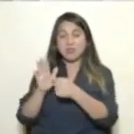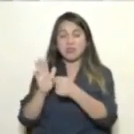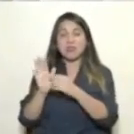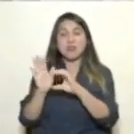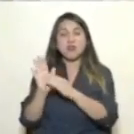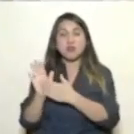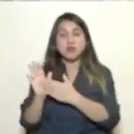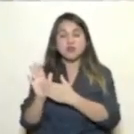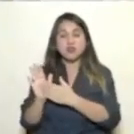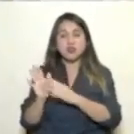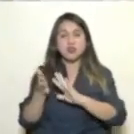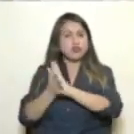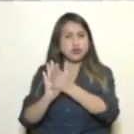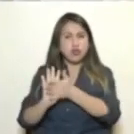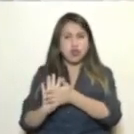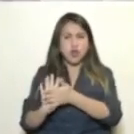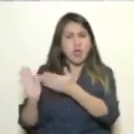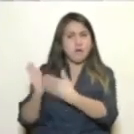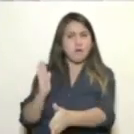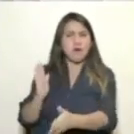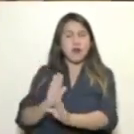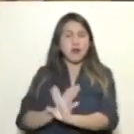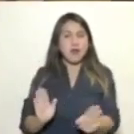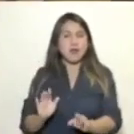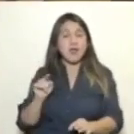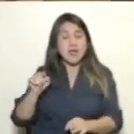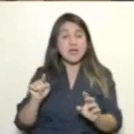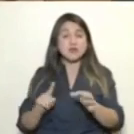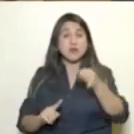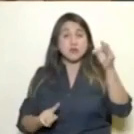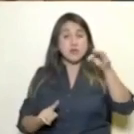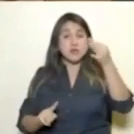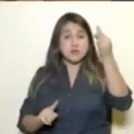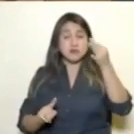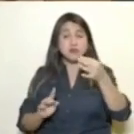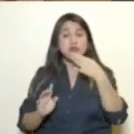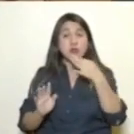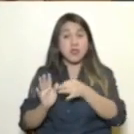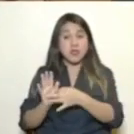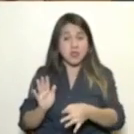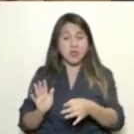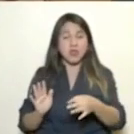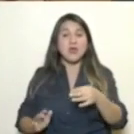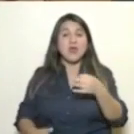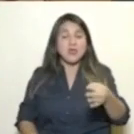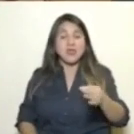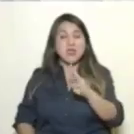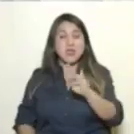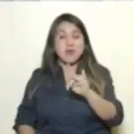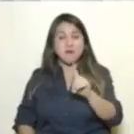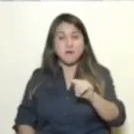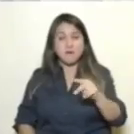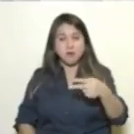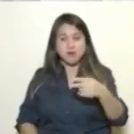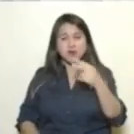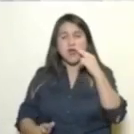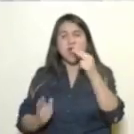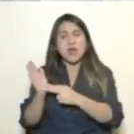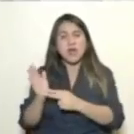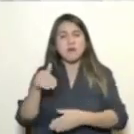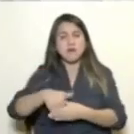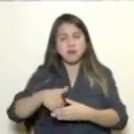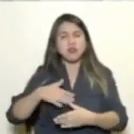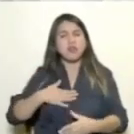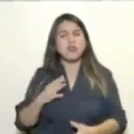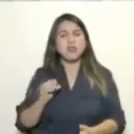todo, fuera nada. Es que ese principio es lo que le dije a Bush. Cuando me dijo, usted va a verme los votos. No,